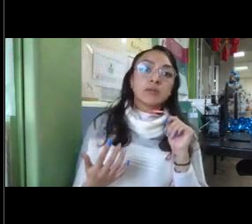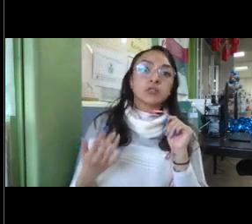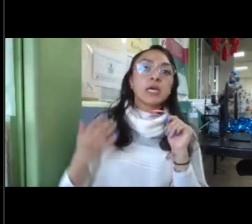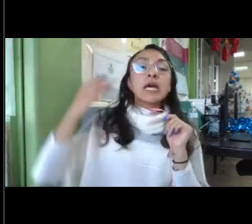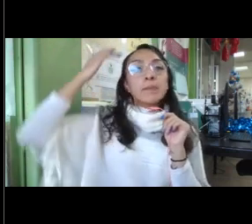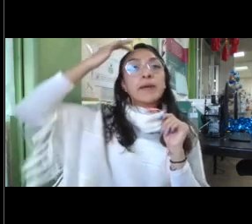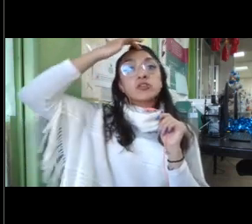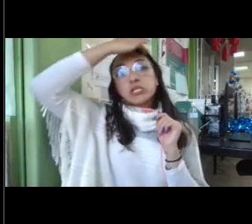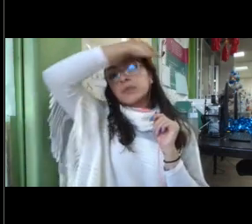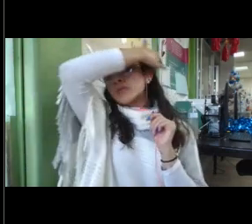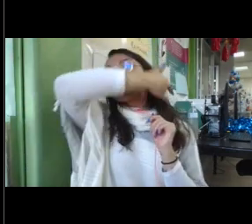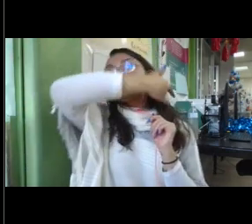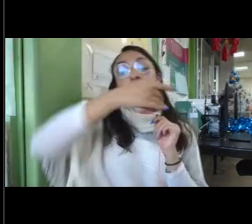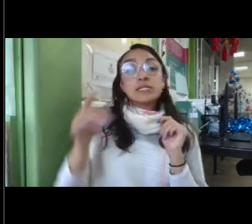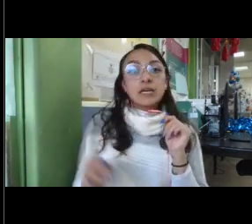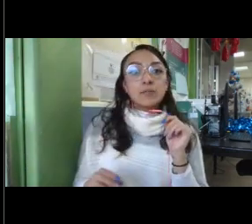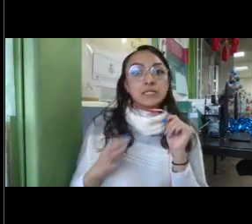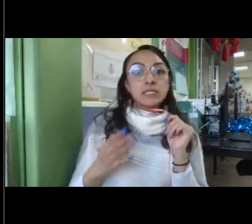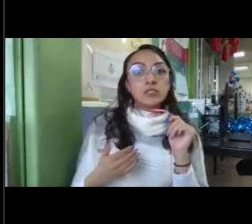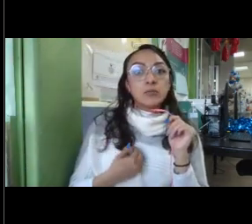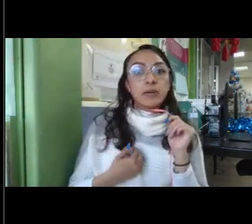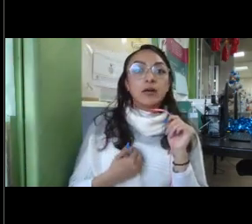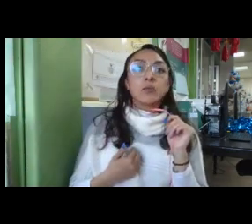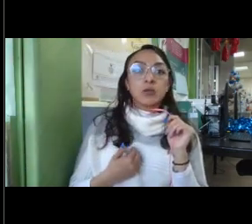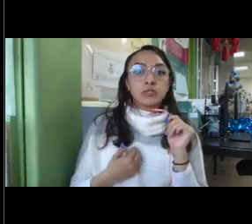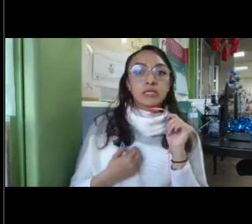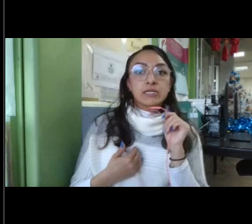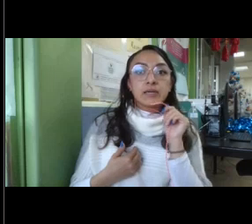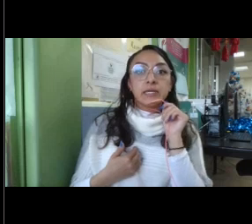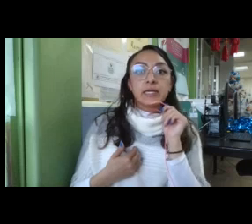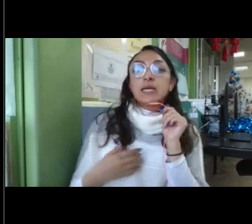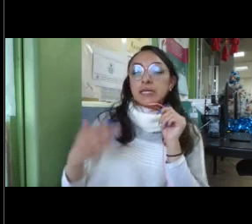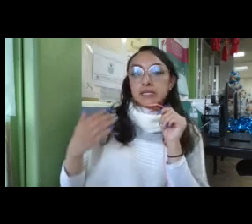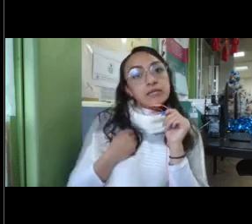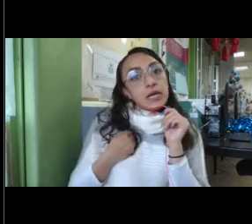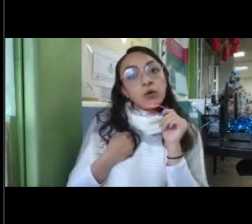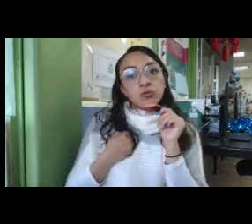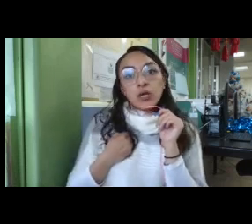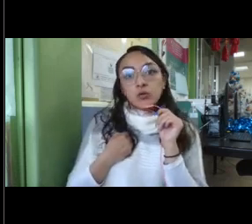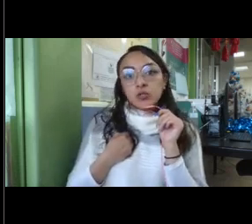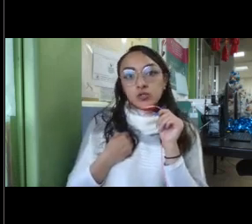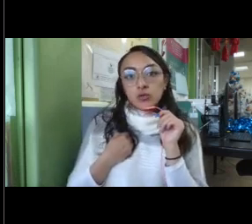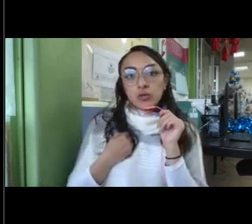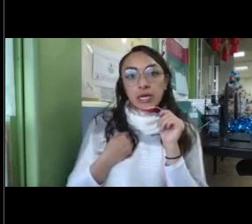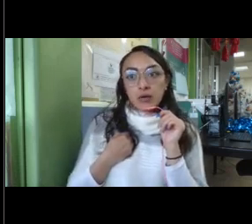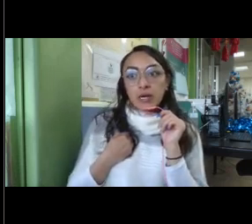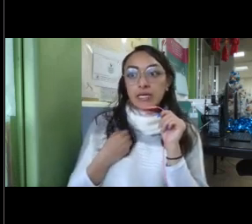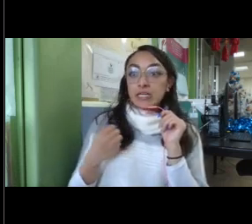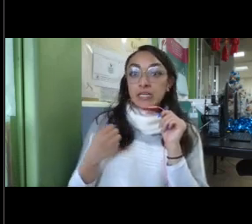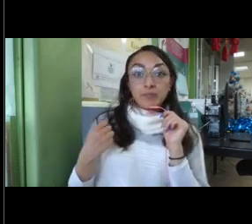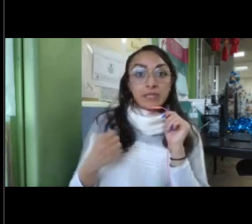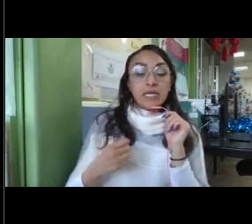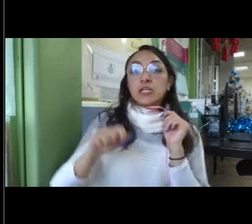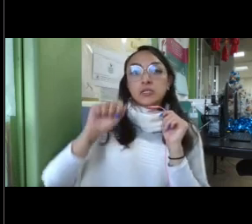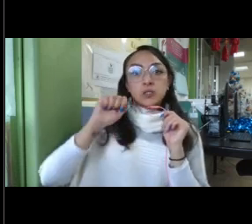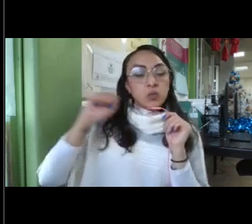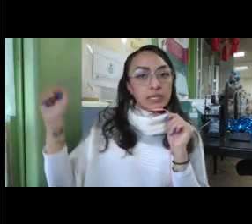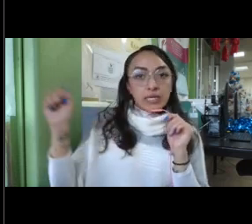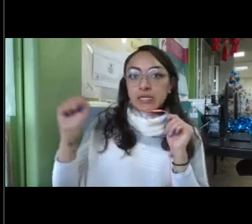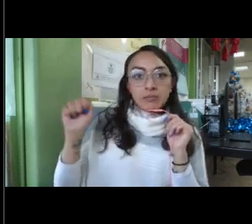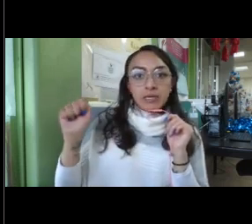lo tenemos, pero sí podemos tener esa capacitación para como docentes saber que si tengo a un alumno sordo en el aula y de